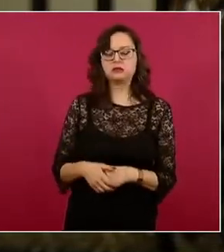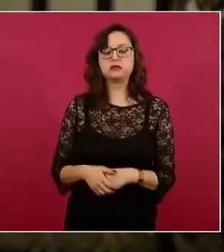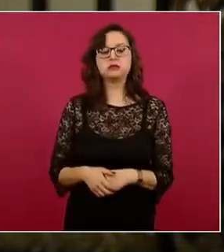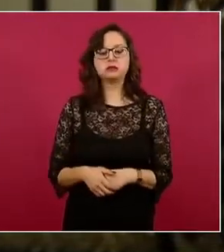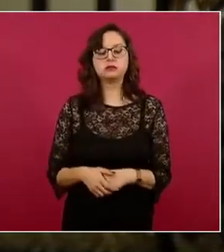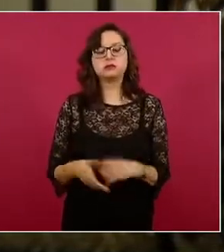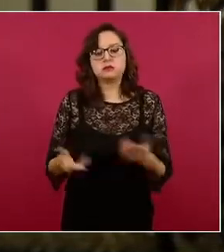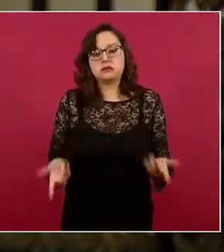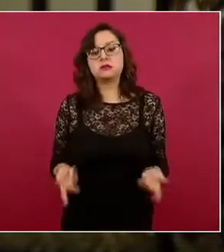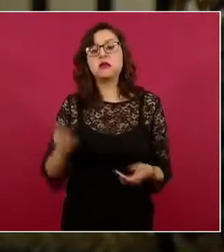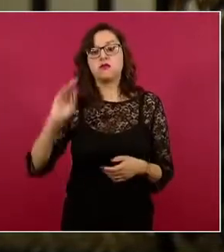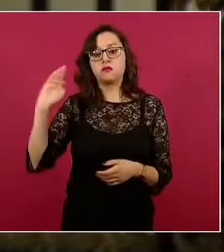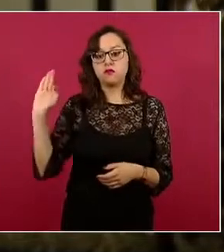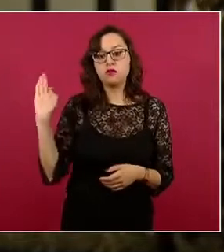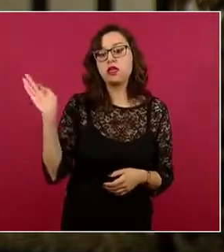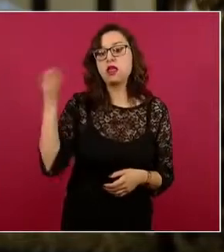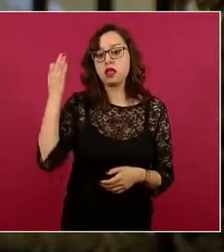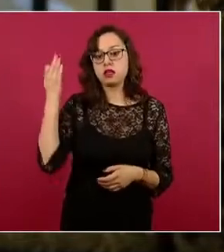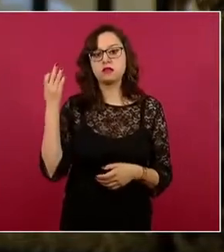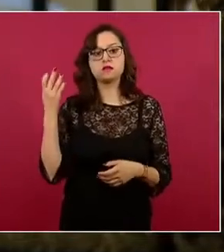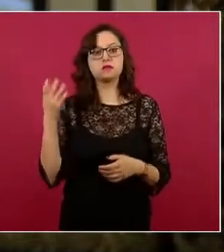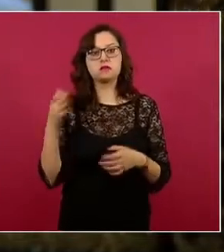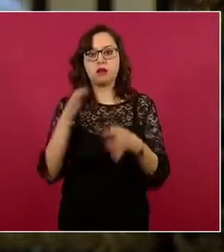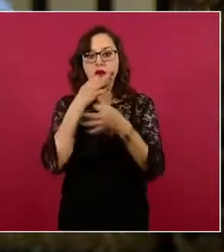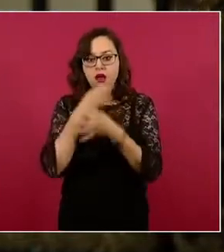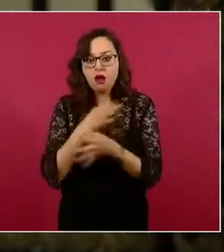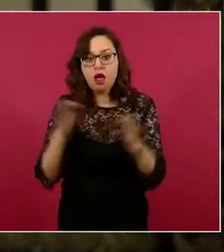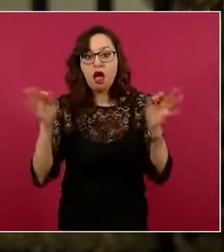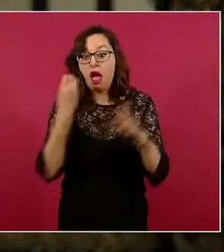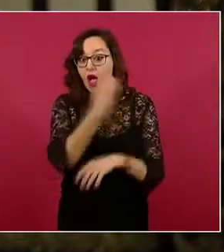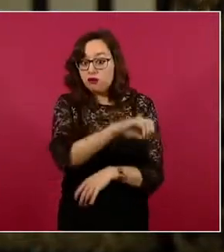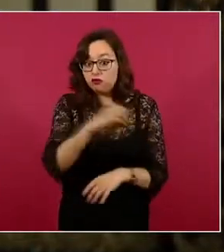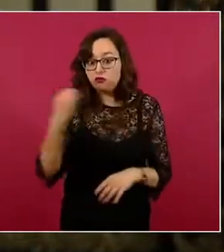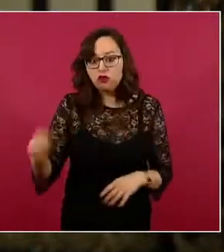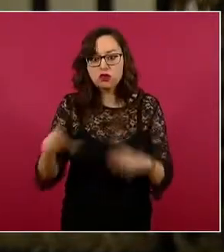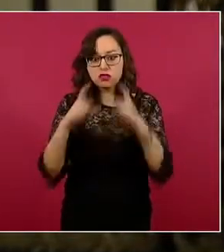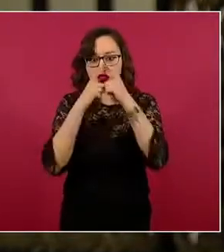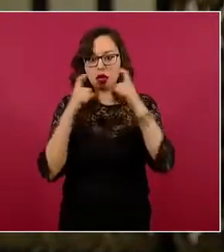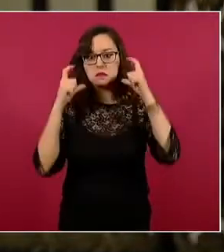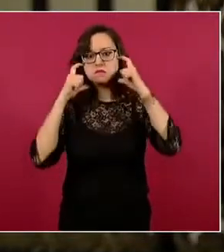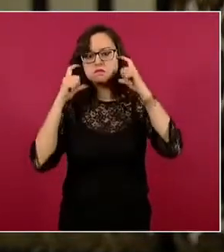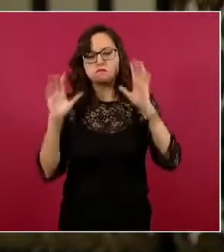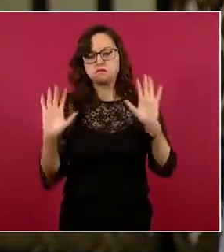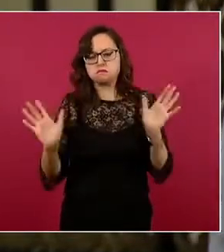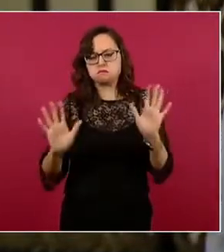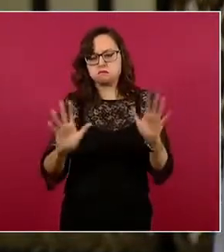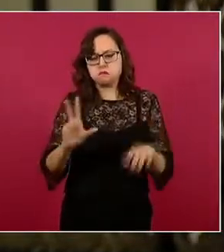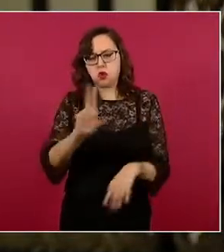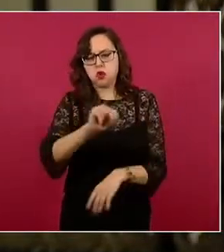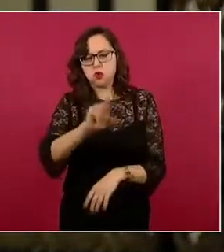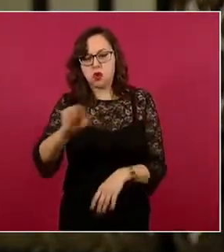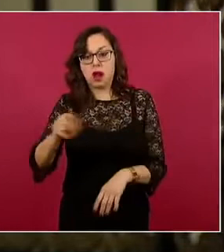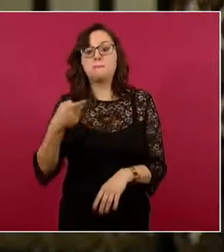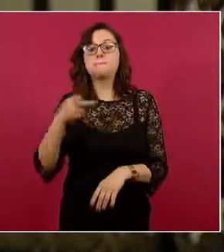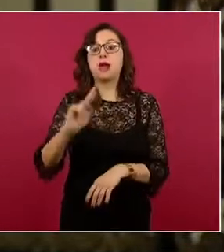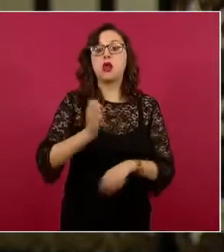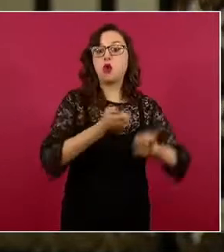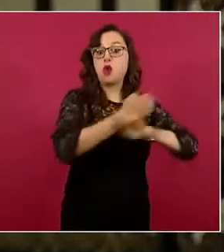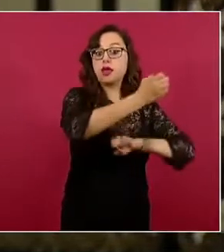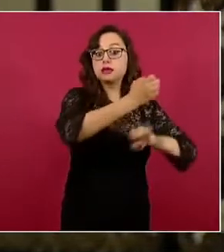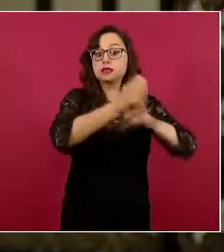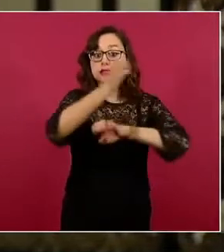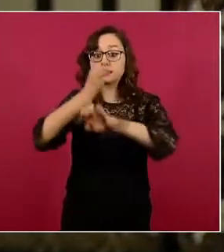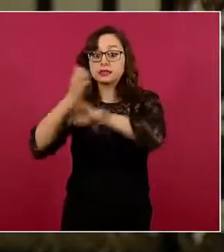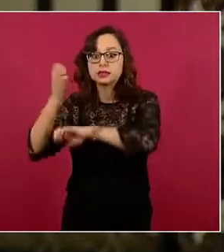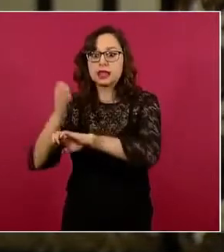pues nunca ha hecho obligatorio el uso de cubrebocas, sin embargo, pues cada estado ha tomado sus decisiones, ¿no? Ahorita con todo lo que